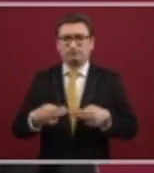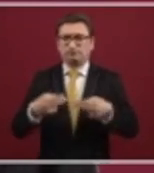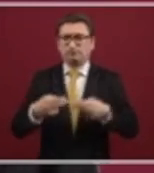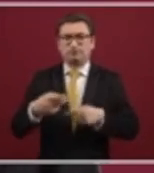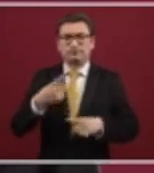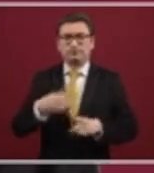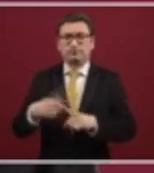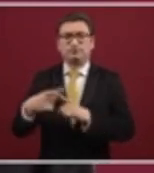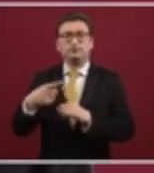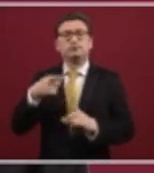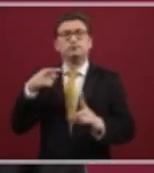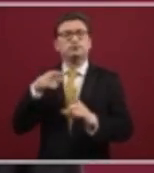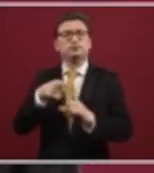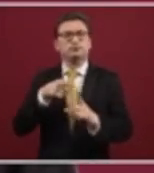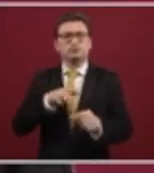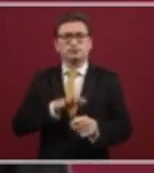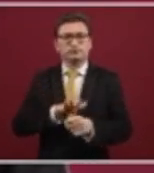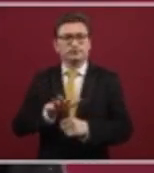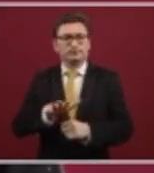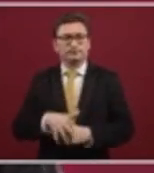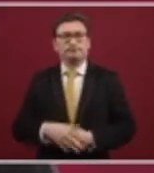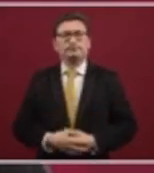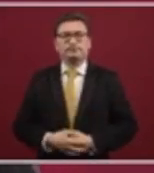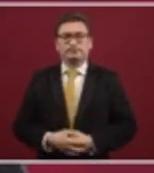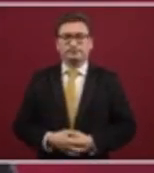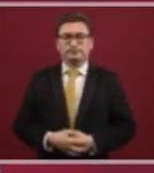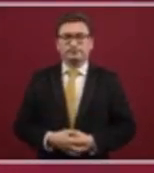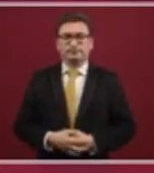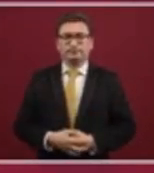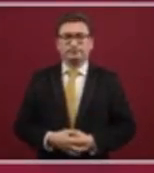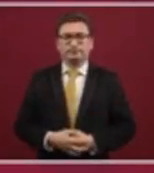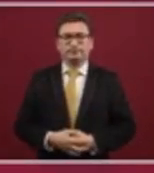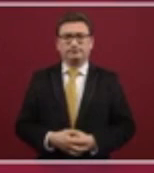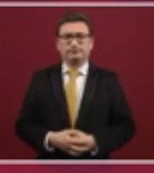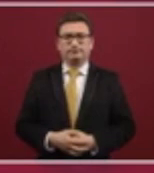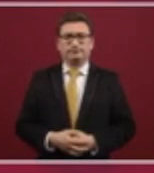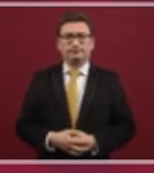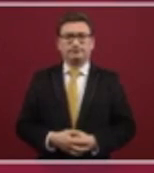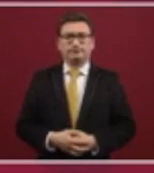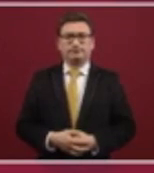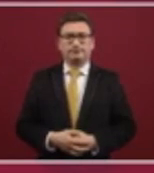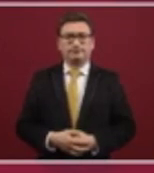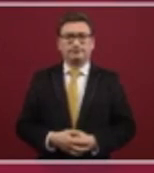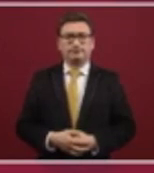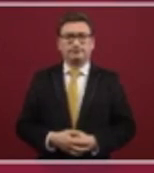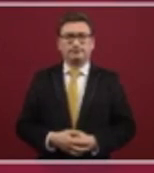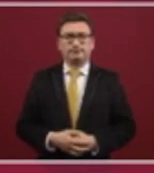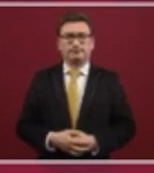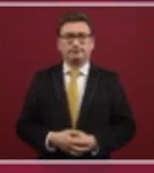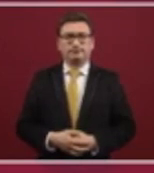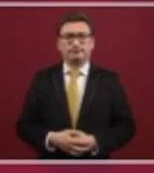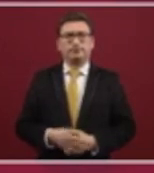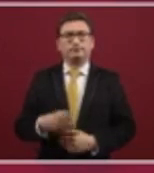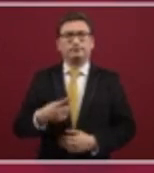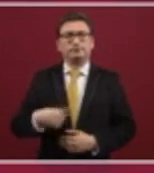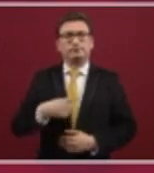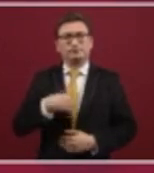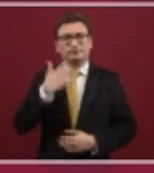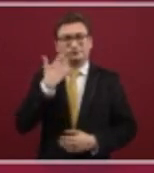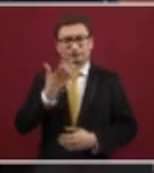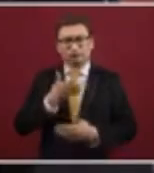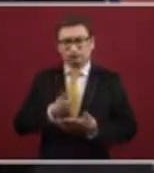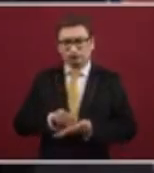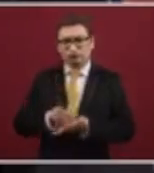con el propósito de enfrentar así el fenómeno